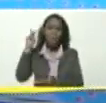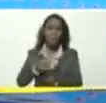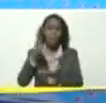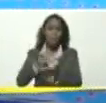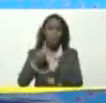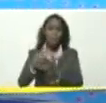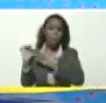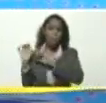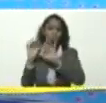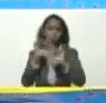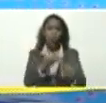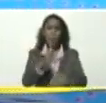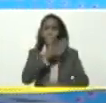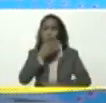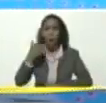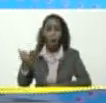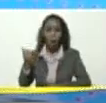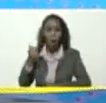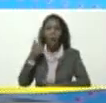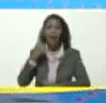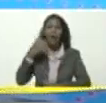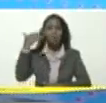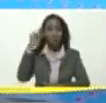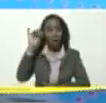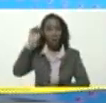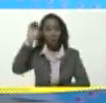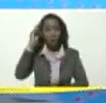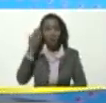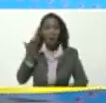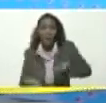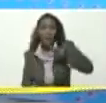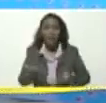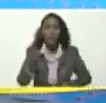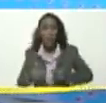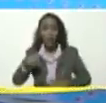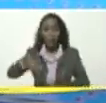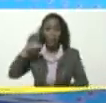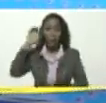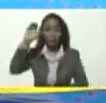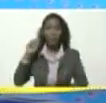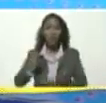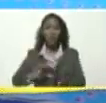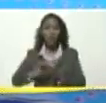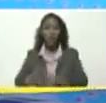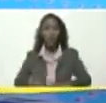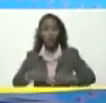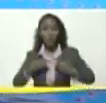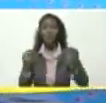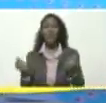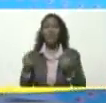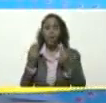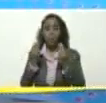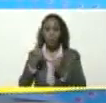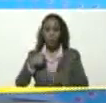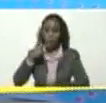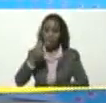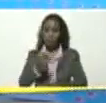participemos, mejor será la estabilidad del país para la recuperación económica. Se los he